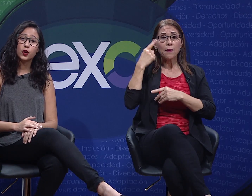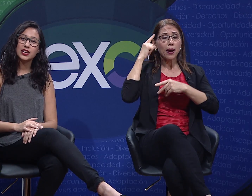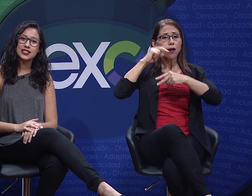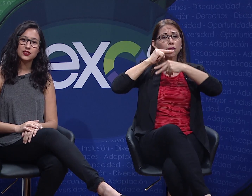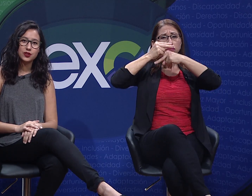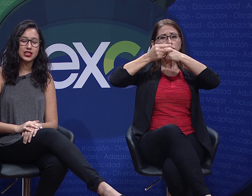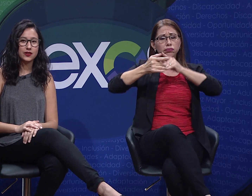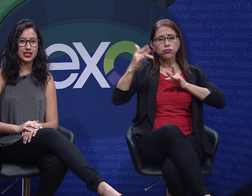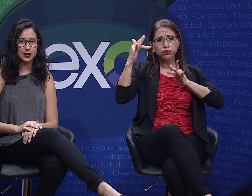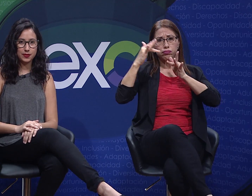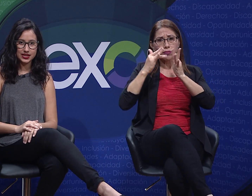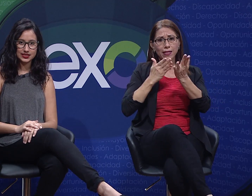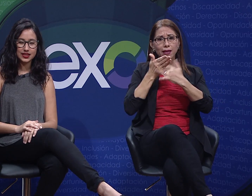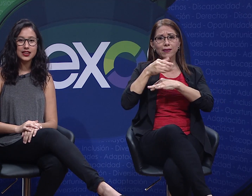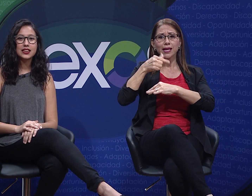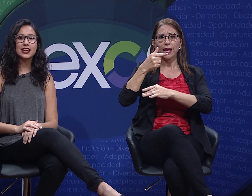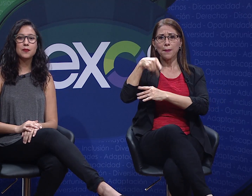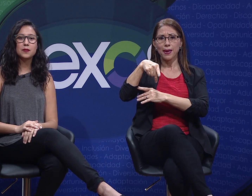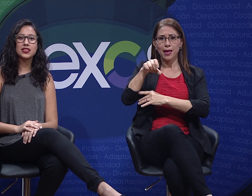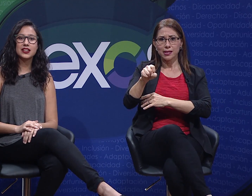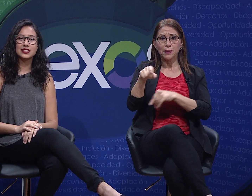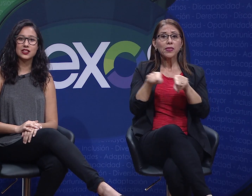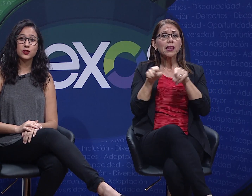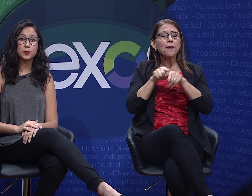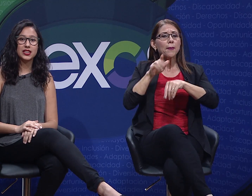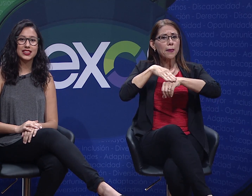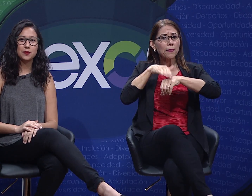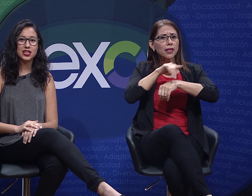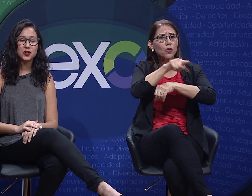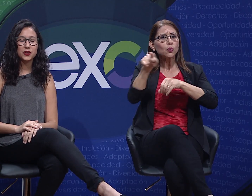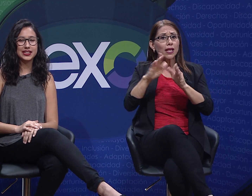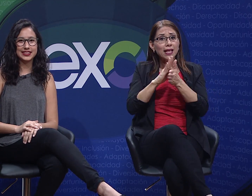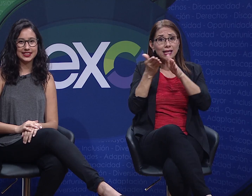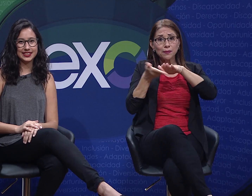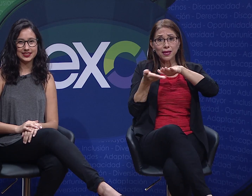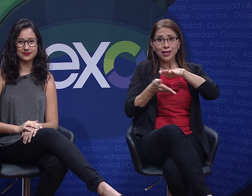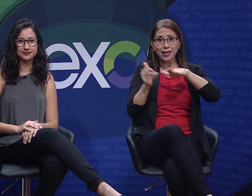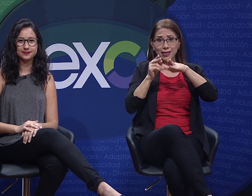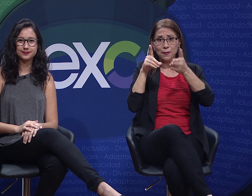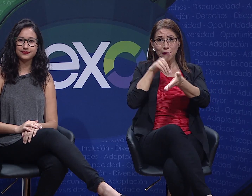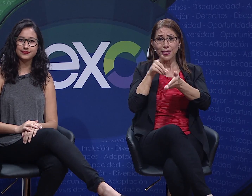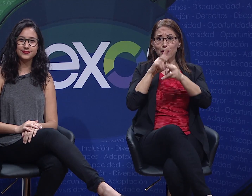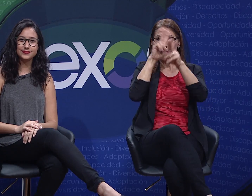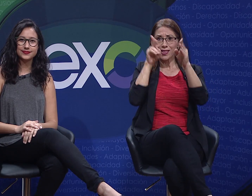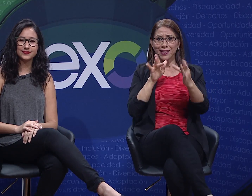con geolocalización a través de GPS y le permite registrar su expediente médico en Internet.